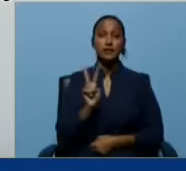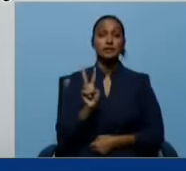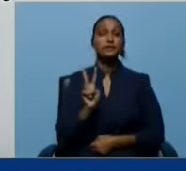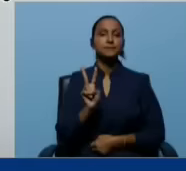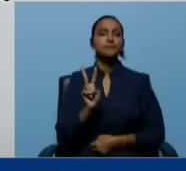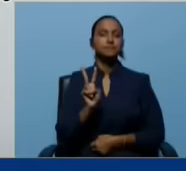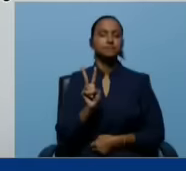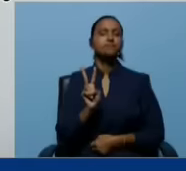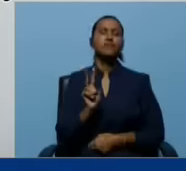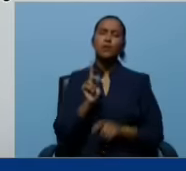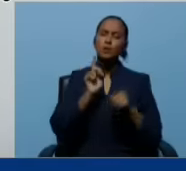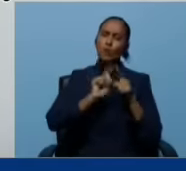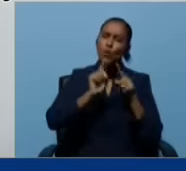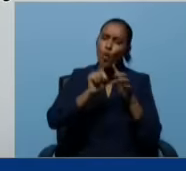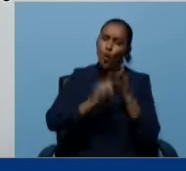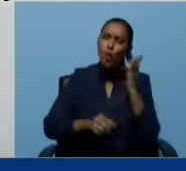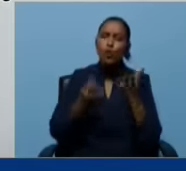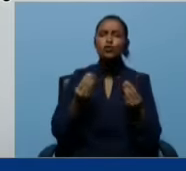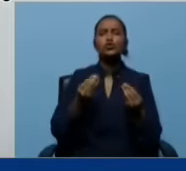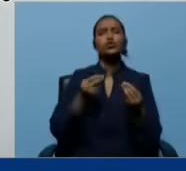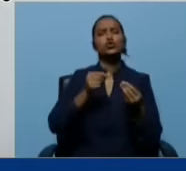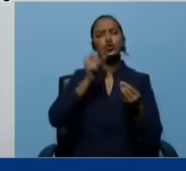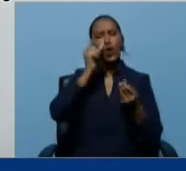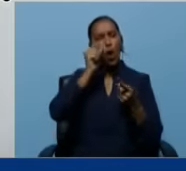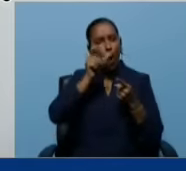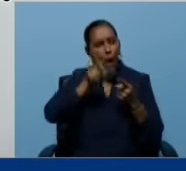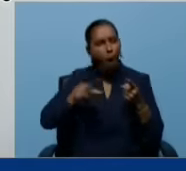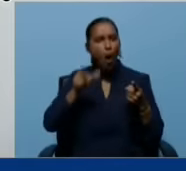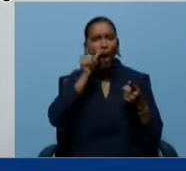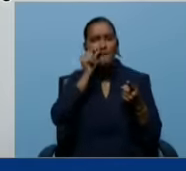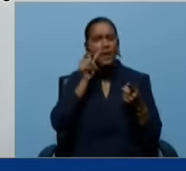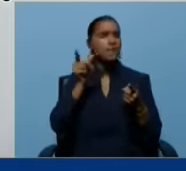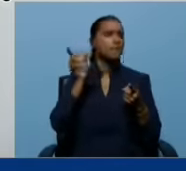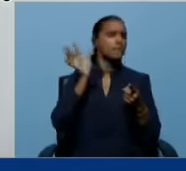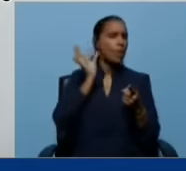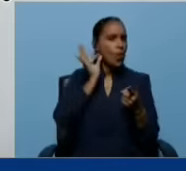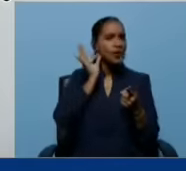entre muchos otros hombres y mujeres valiosas de